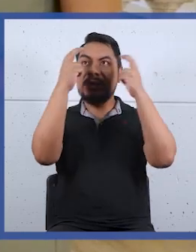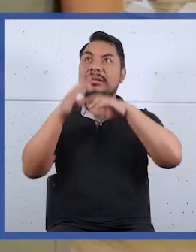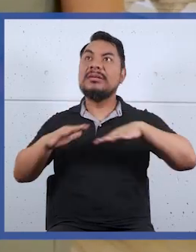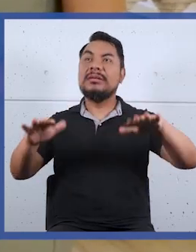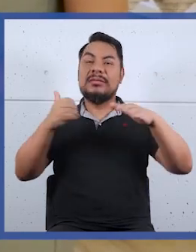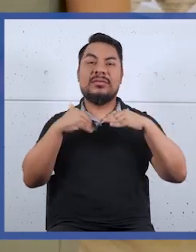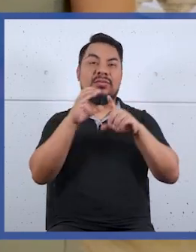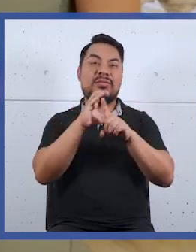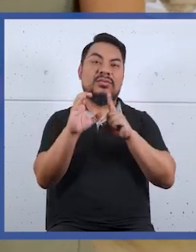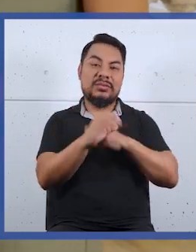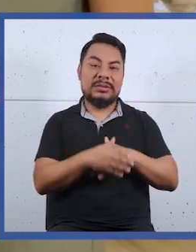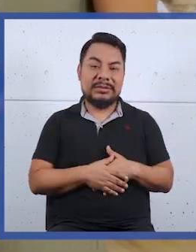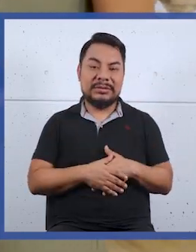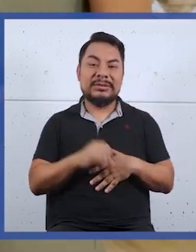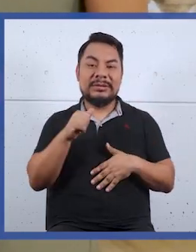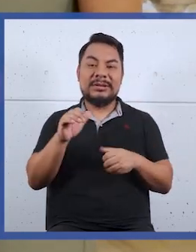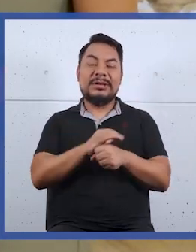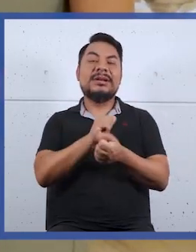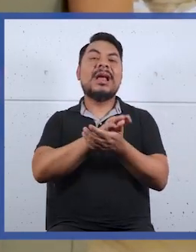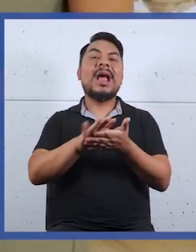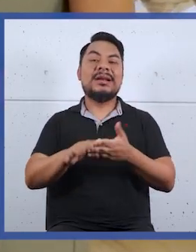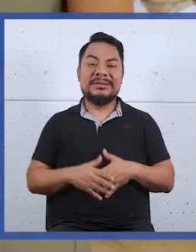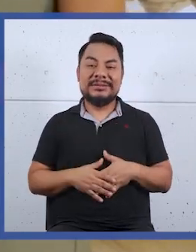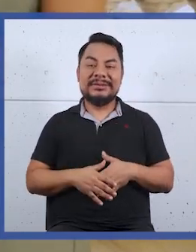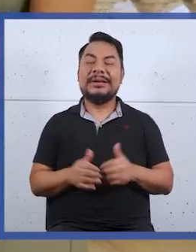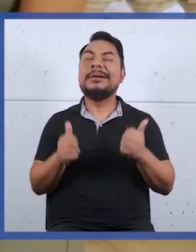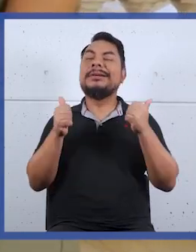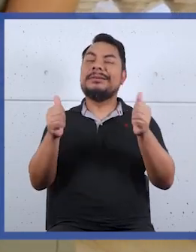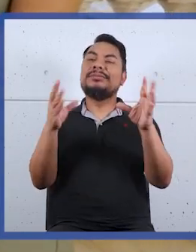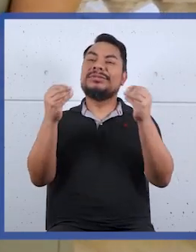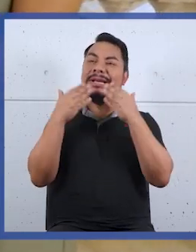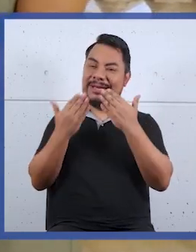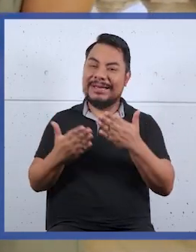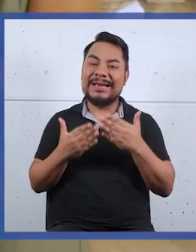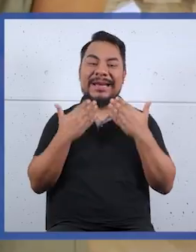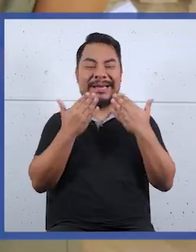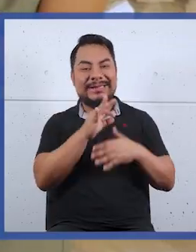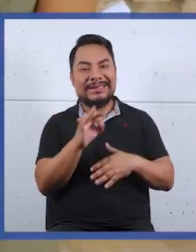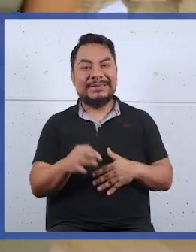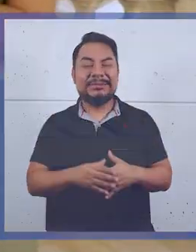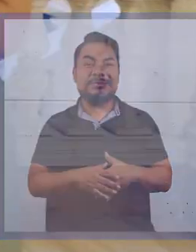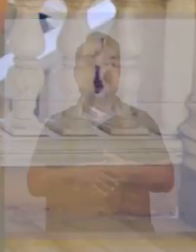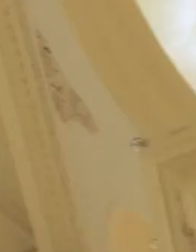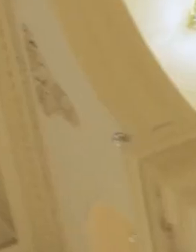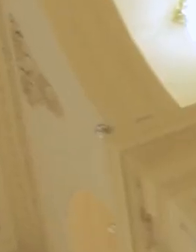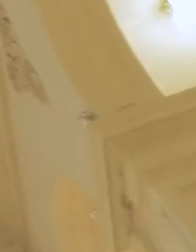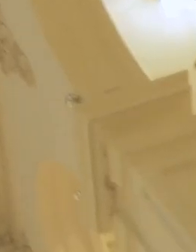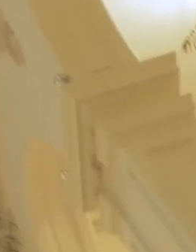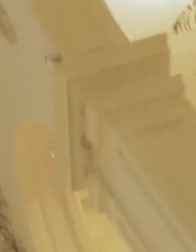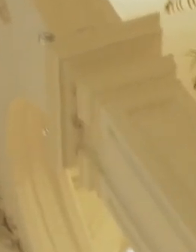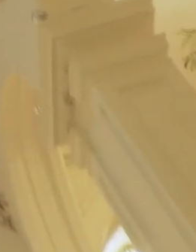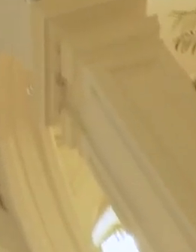participar de esos recorridos culturales. Perfecto. Son totalmente gratis. Estupendo, muchas gracias. De nada.